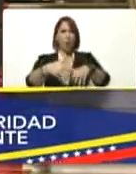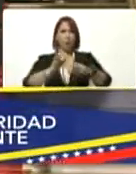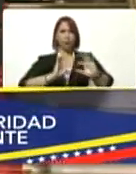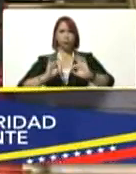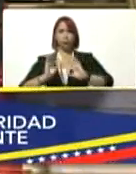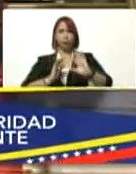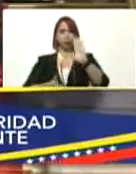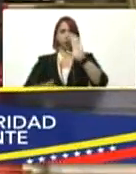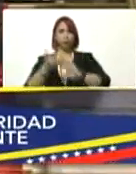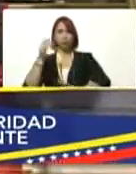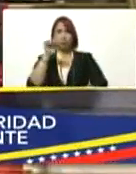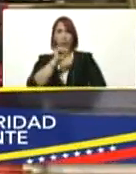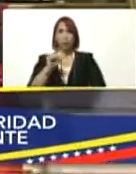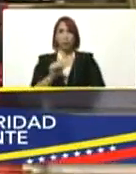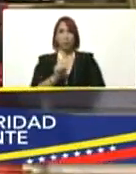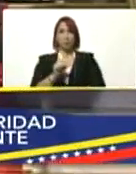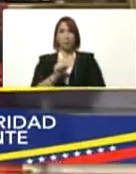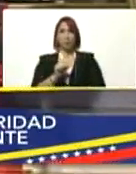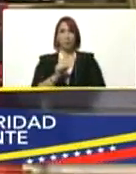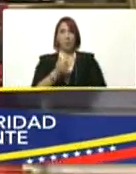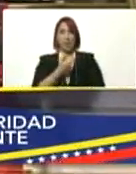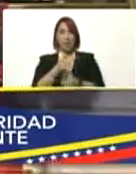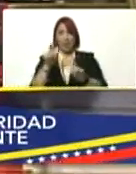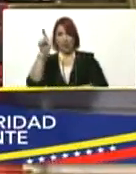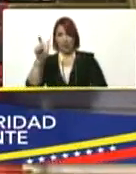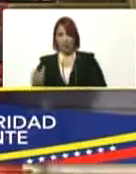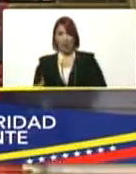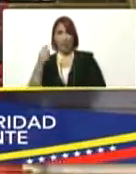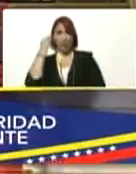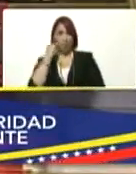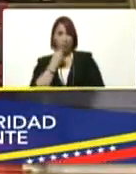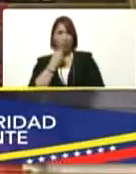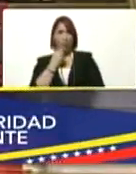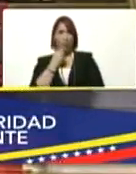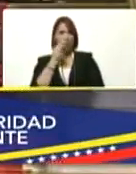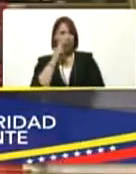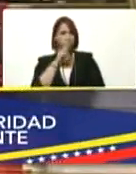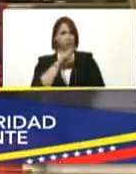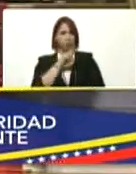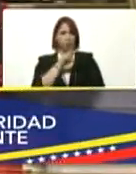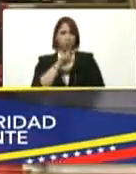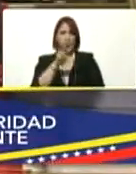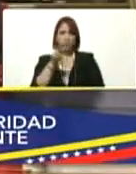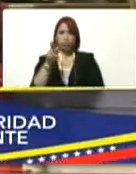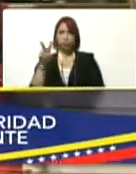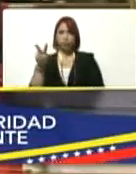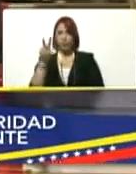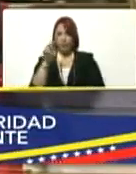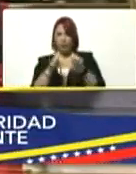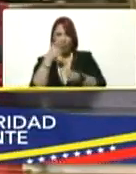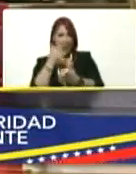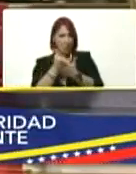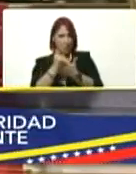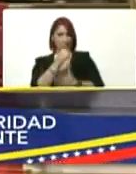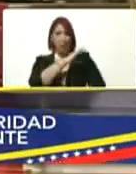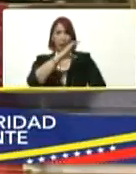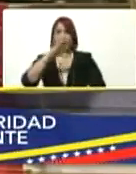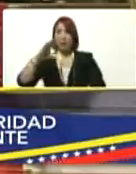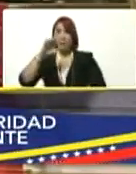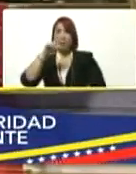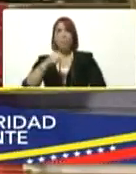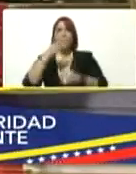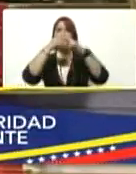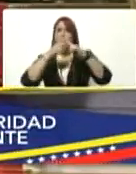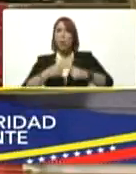sur, el libertador Simón Bolívar puso su vista sobre el Caribe y también